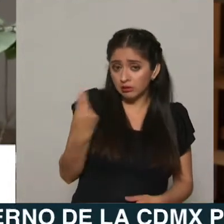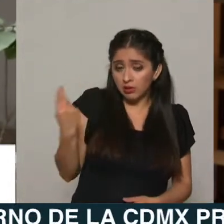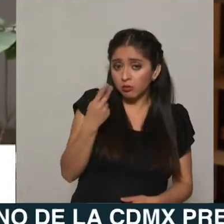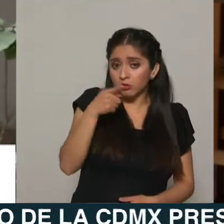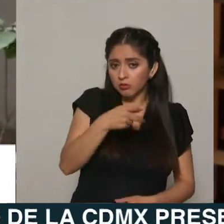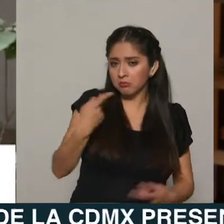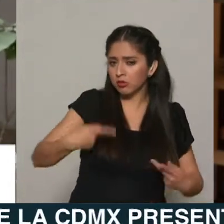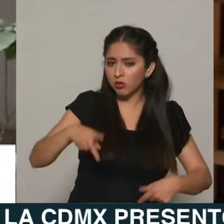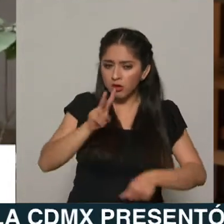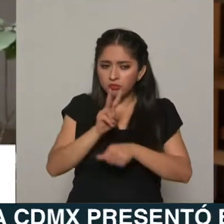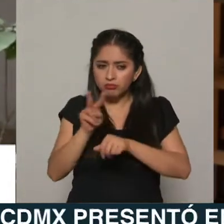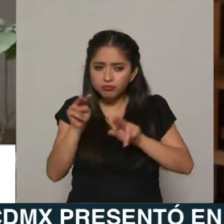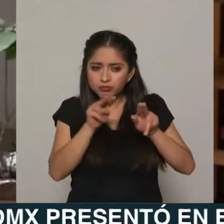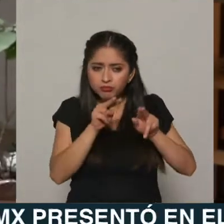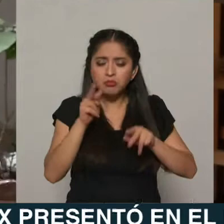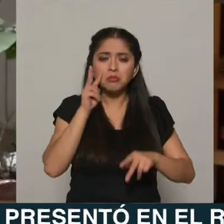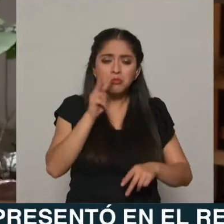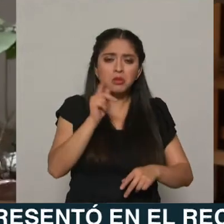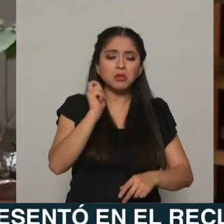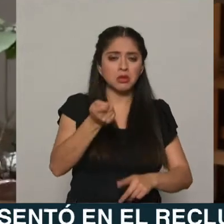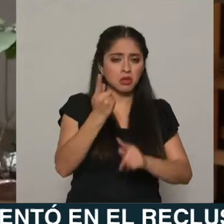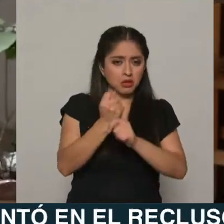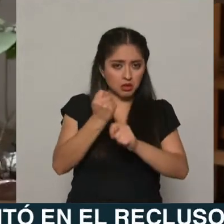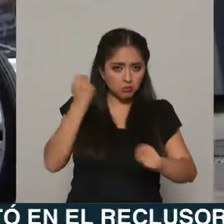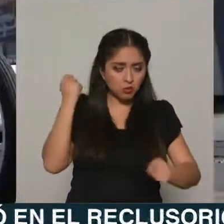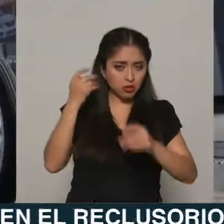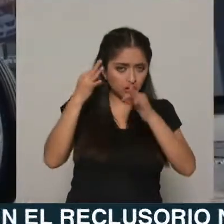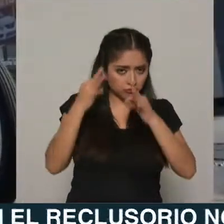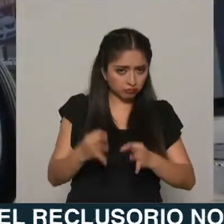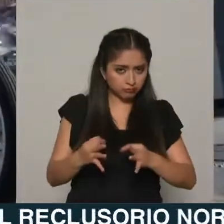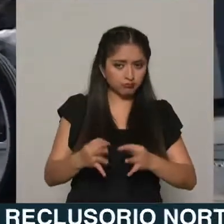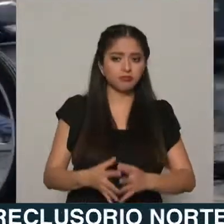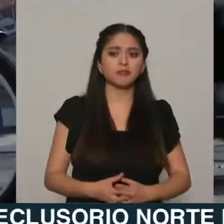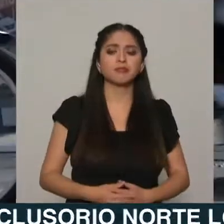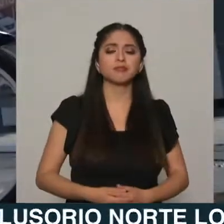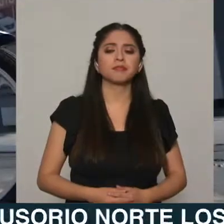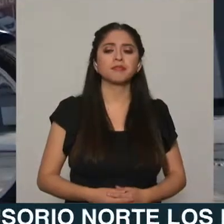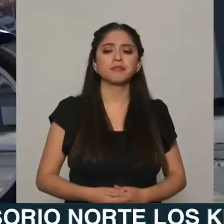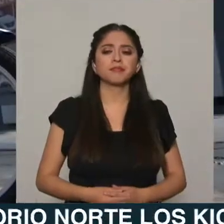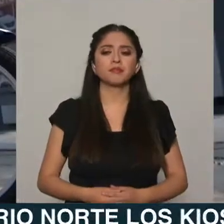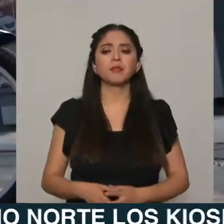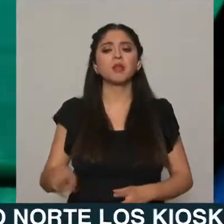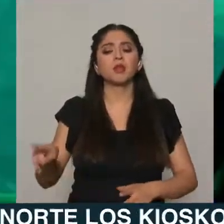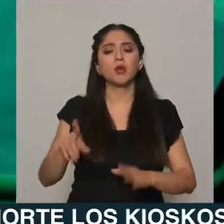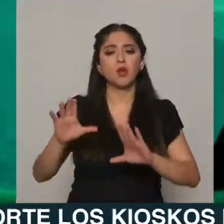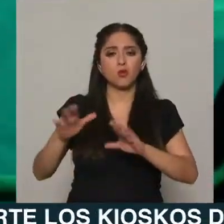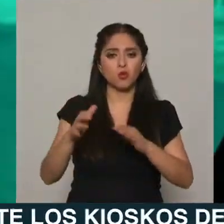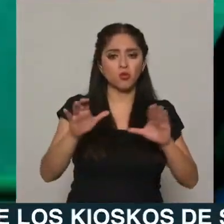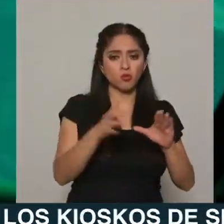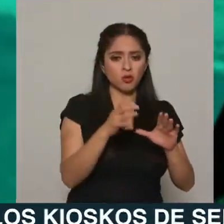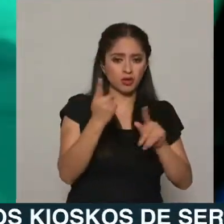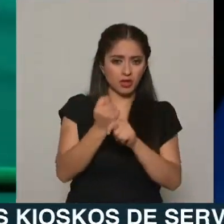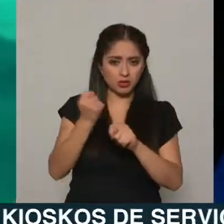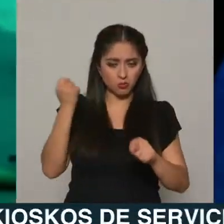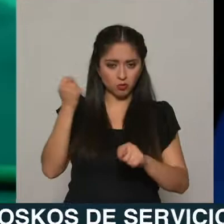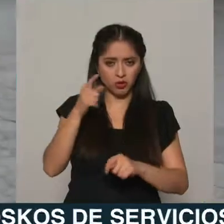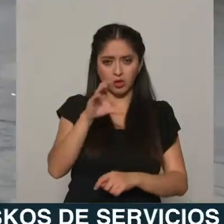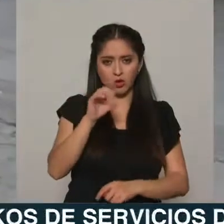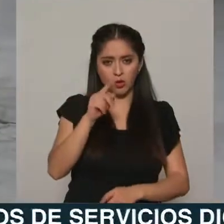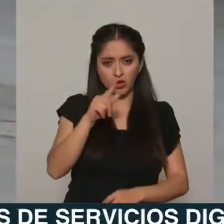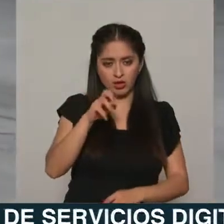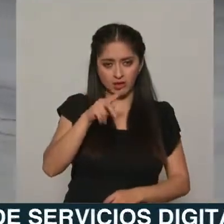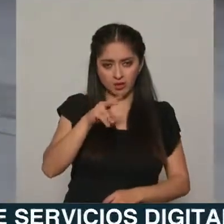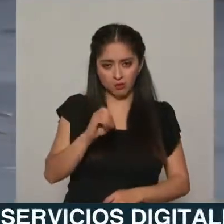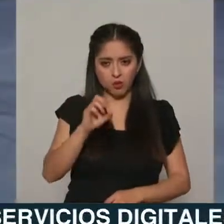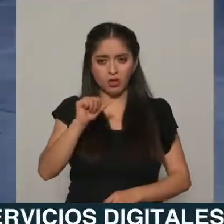observadores ahí para que se garantice que es un transporte digno. De acuerdo con el Frente de Organizaciones de Transporte Colectivo Alternativo,